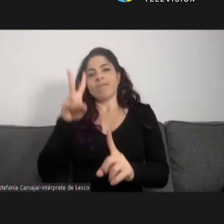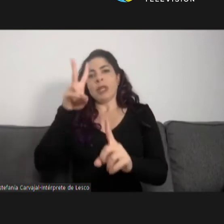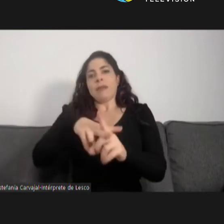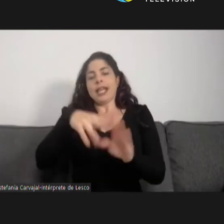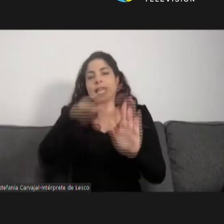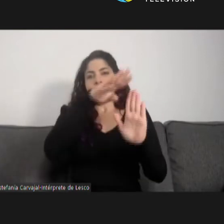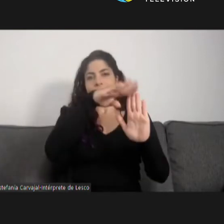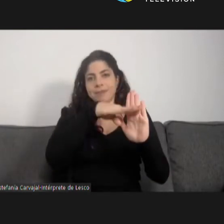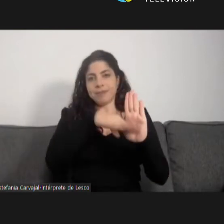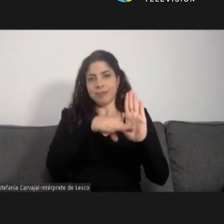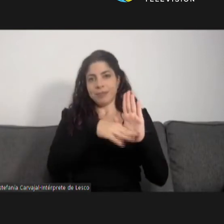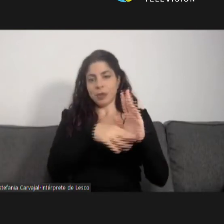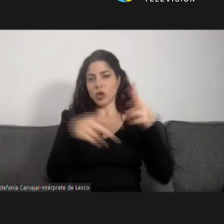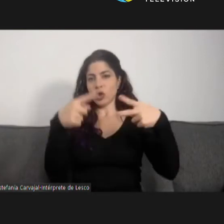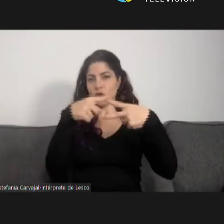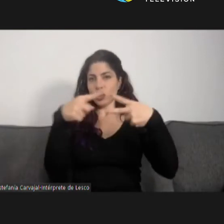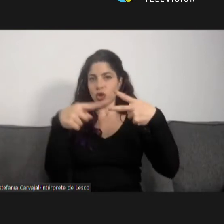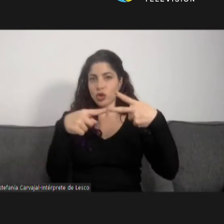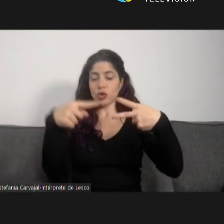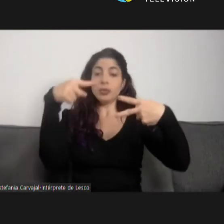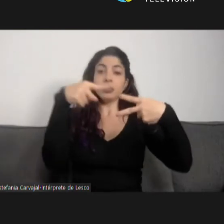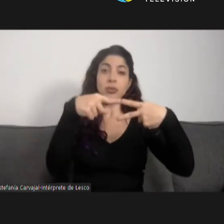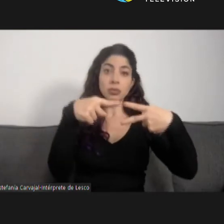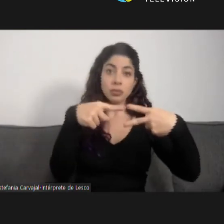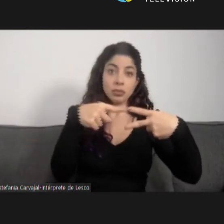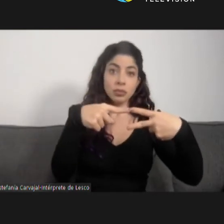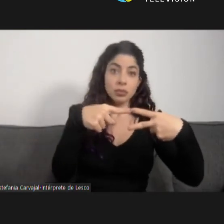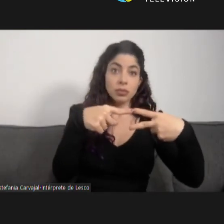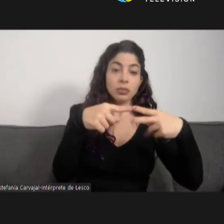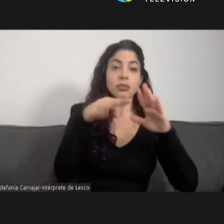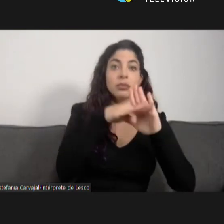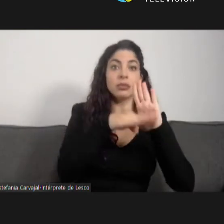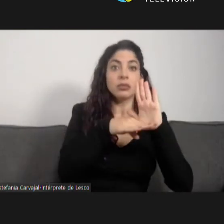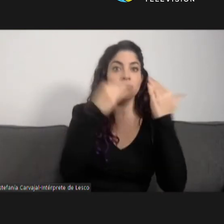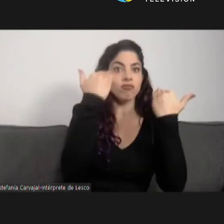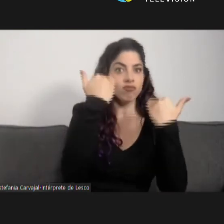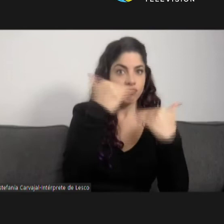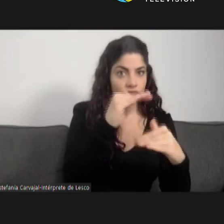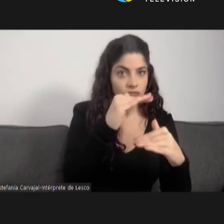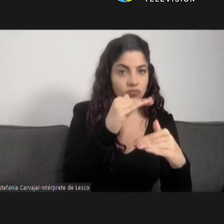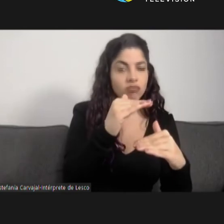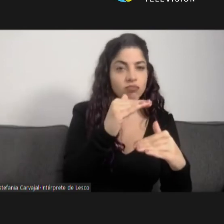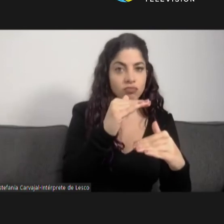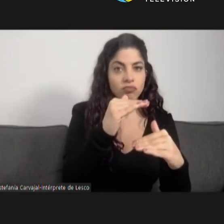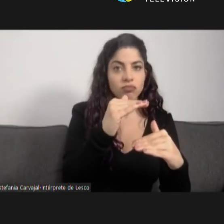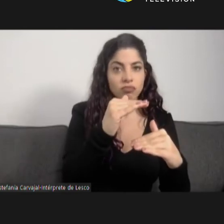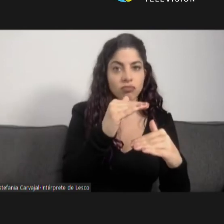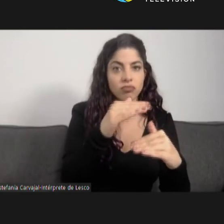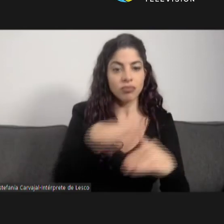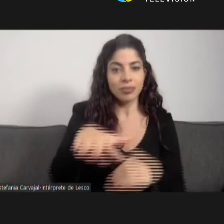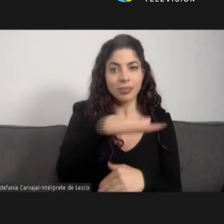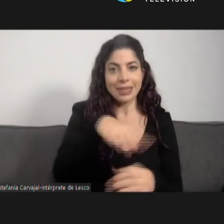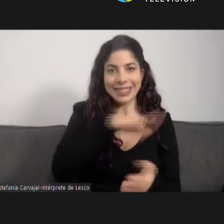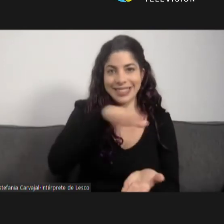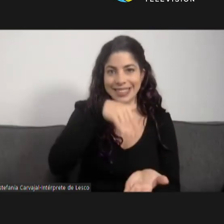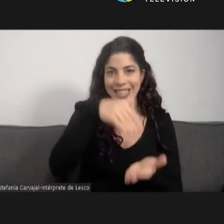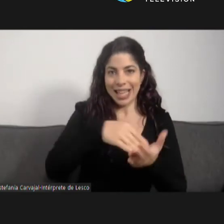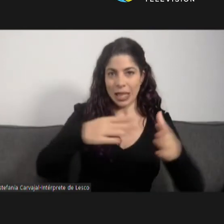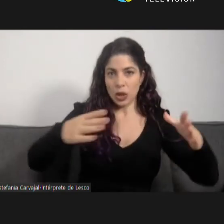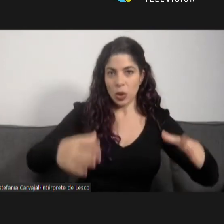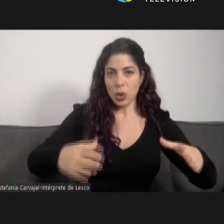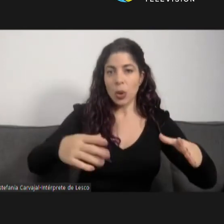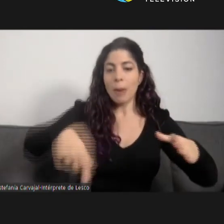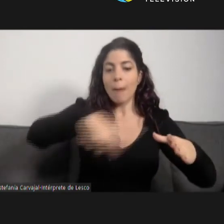estos dos sentidos. Insisto, uno, las medidas restrictivas en la región central para